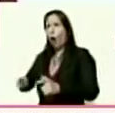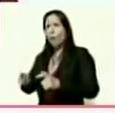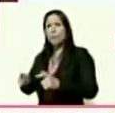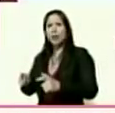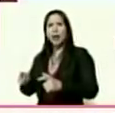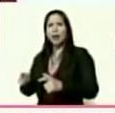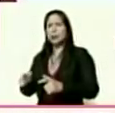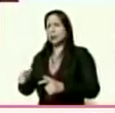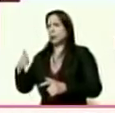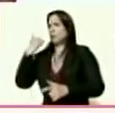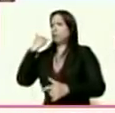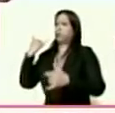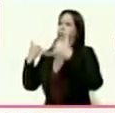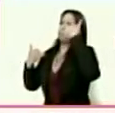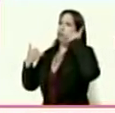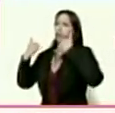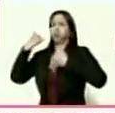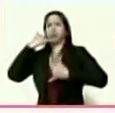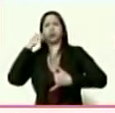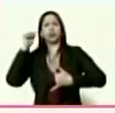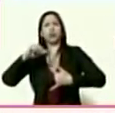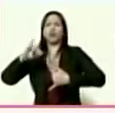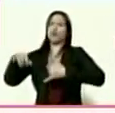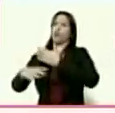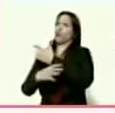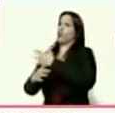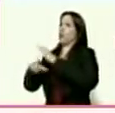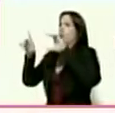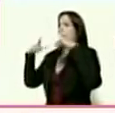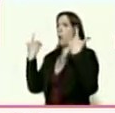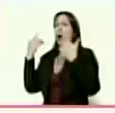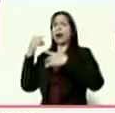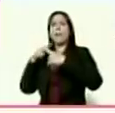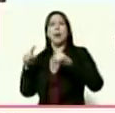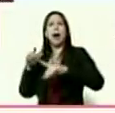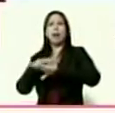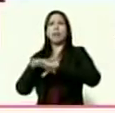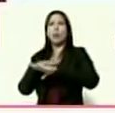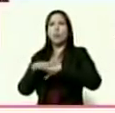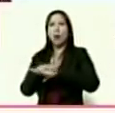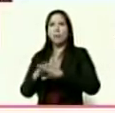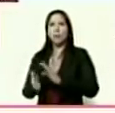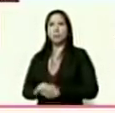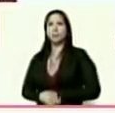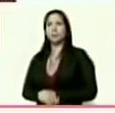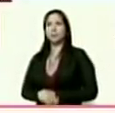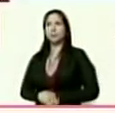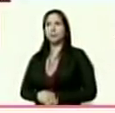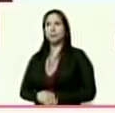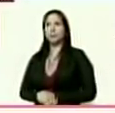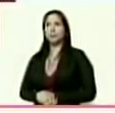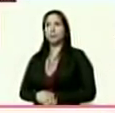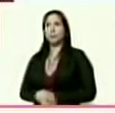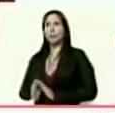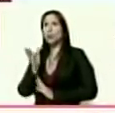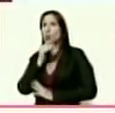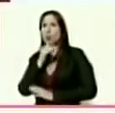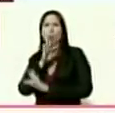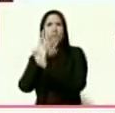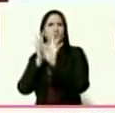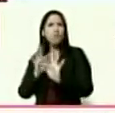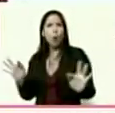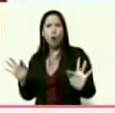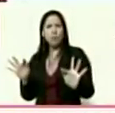la llamada, todas las llamadas. Ah, sí, Juanito, soy yo estaba en La Guaira para disculparme, discúlpeme esto. O sea, no tienen una forma elegante